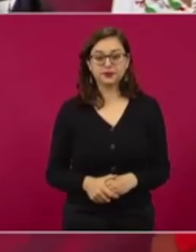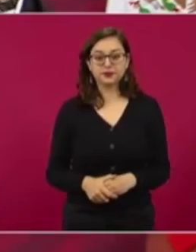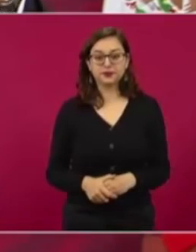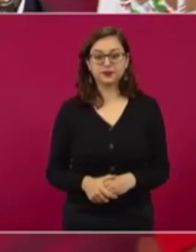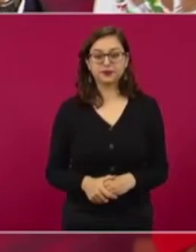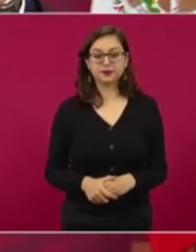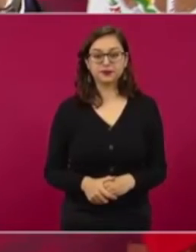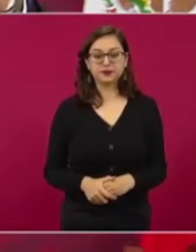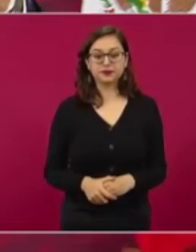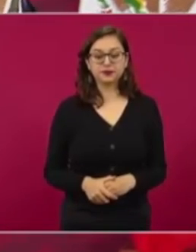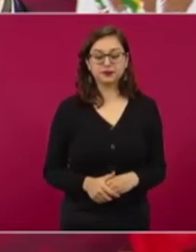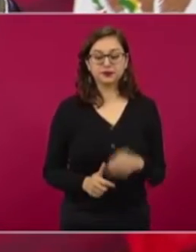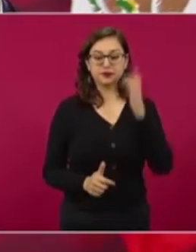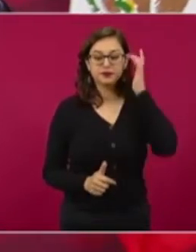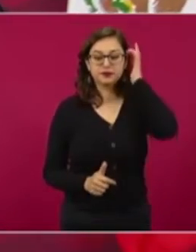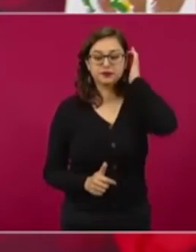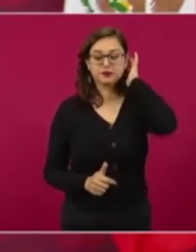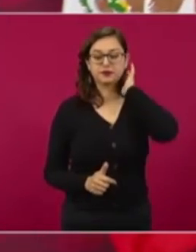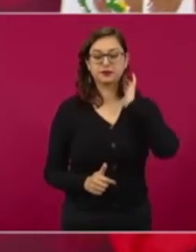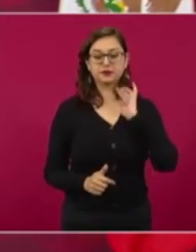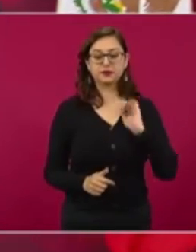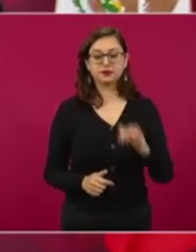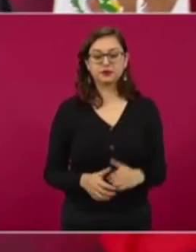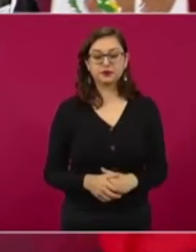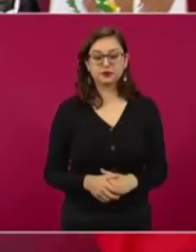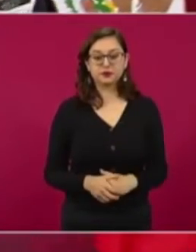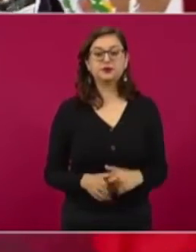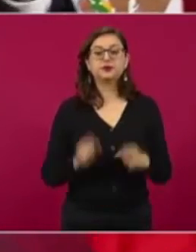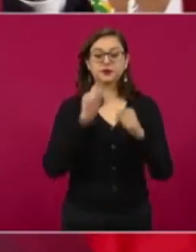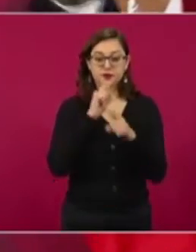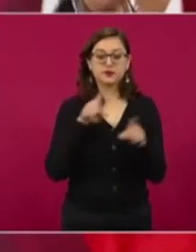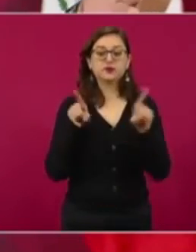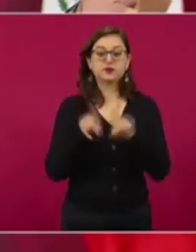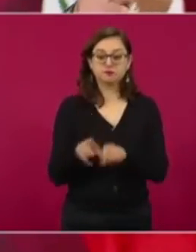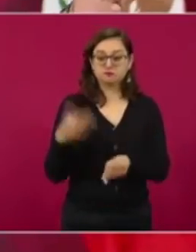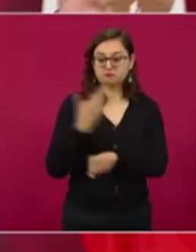Y vamos a buscar también lo del ordenamiento